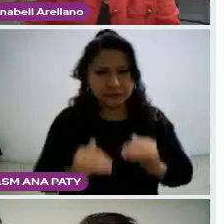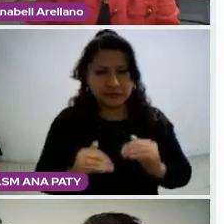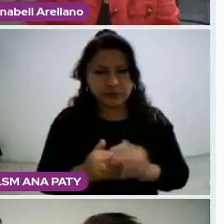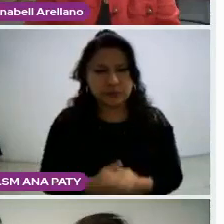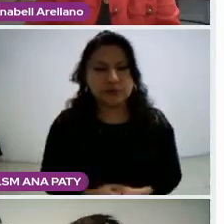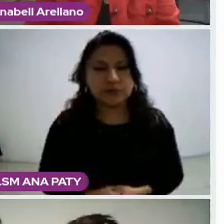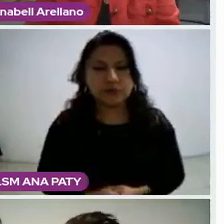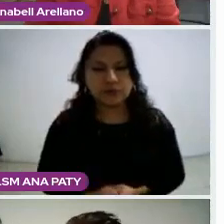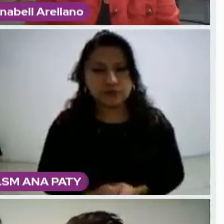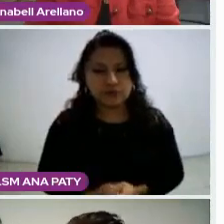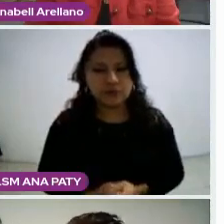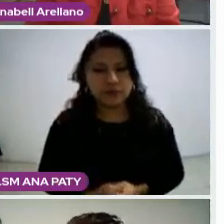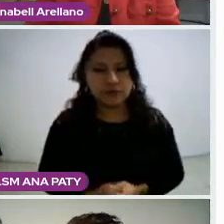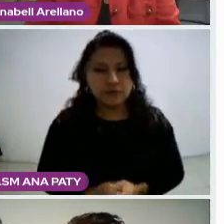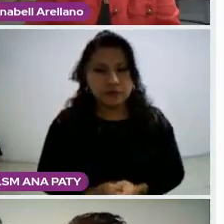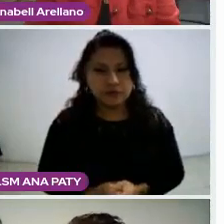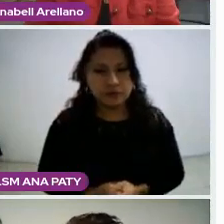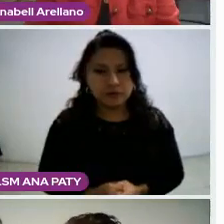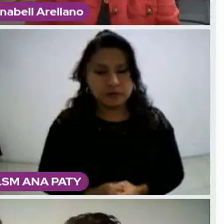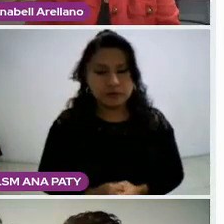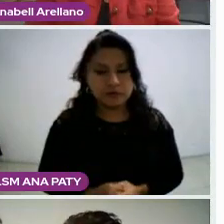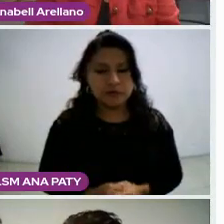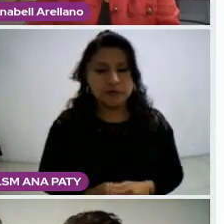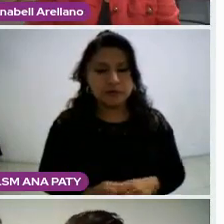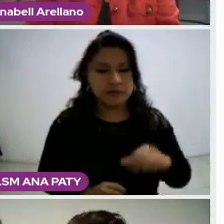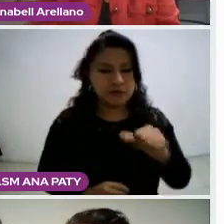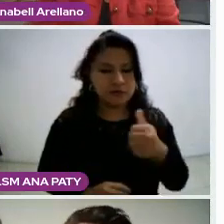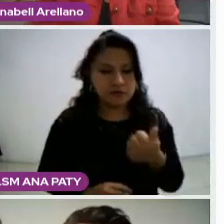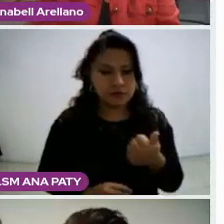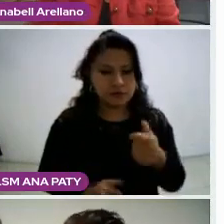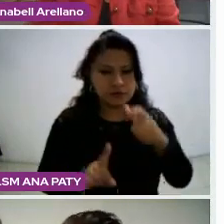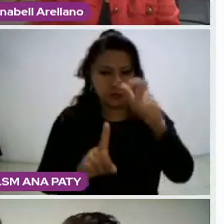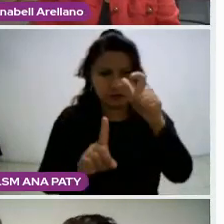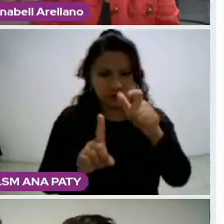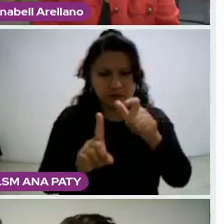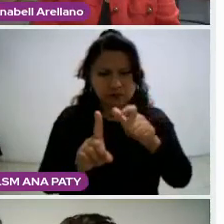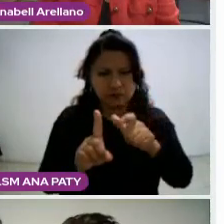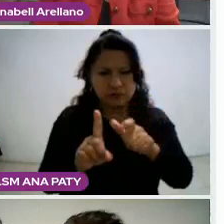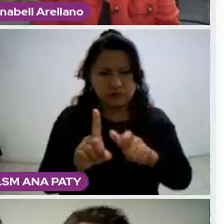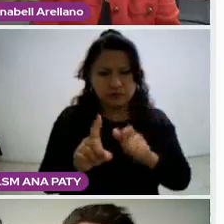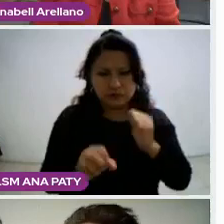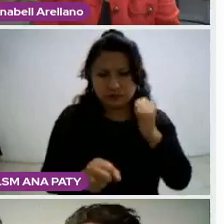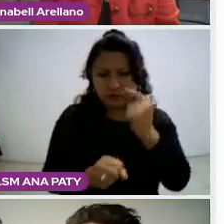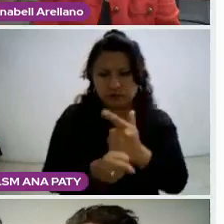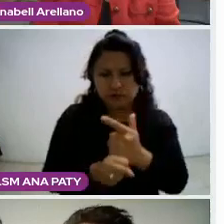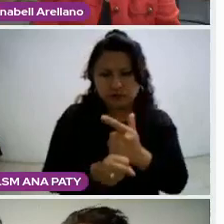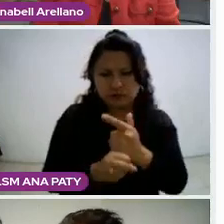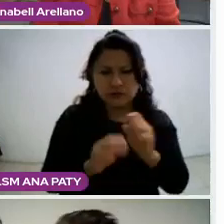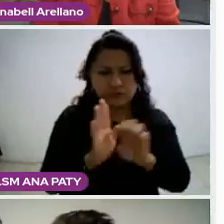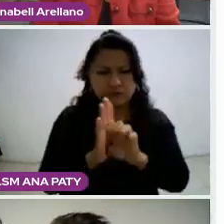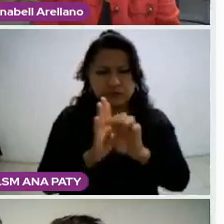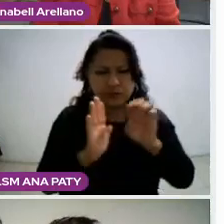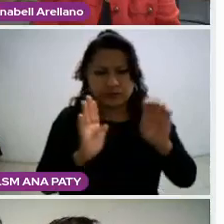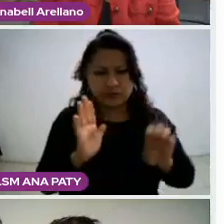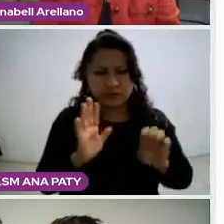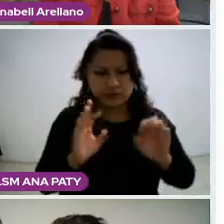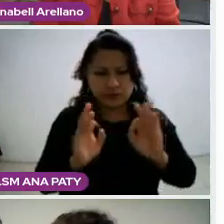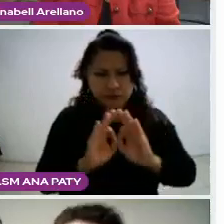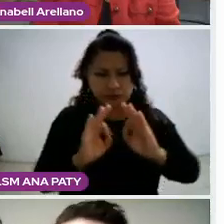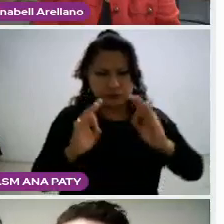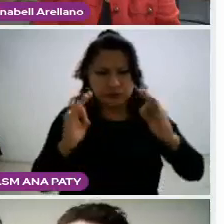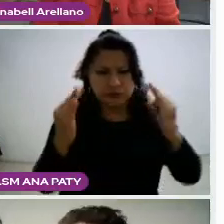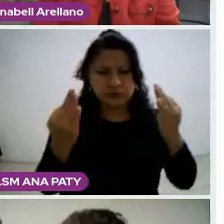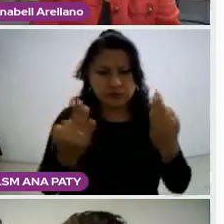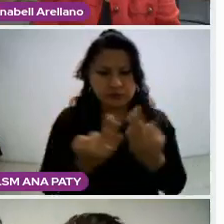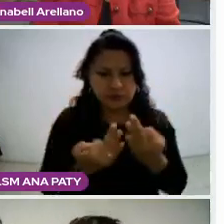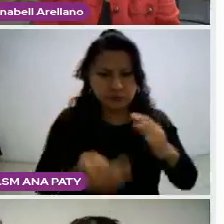¿Qué otros rasgos podemos encontrar? Una tendencia a recurrir a la acción para afrontar los problemas